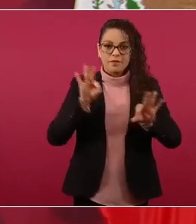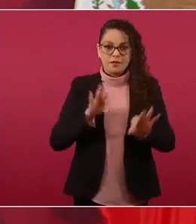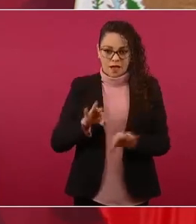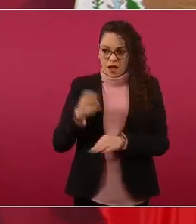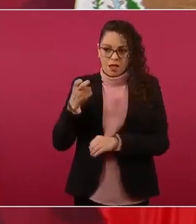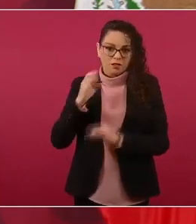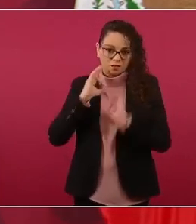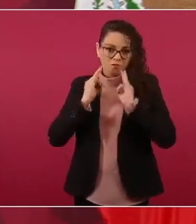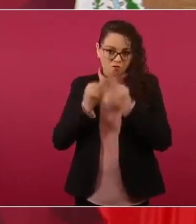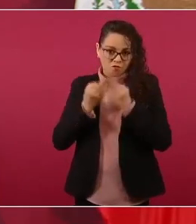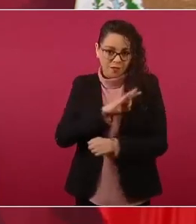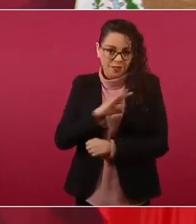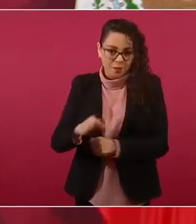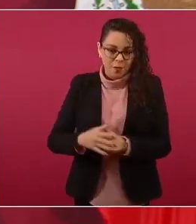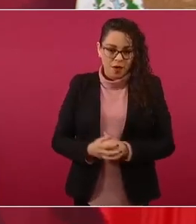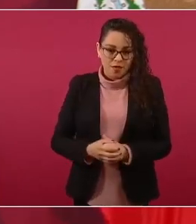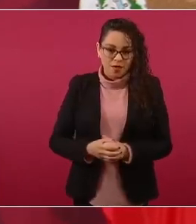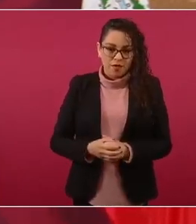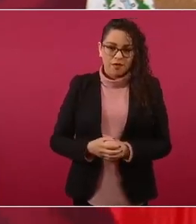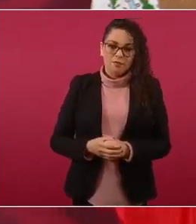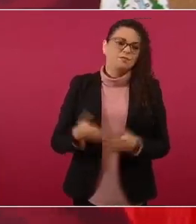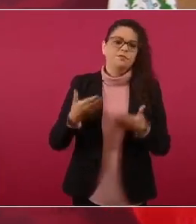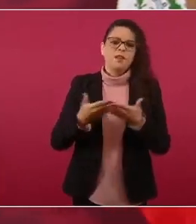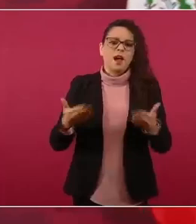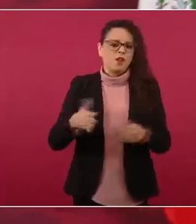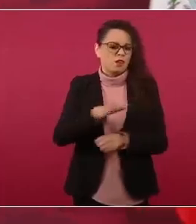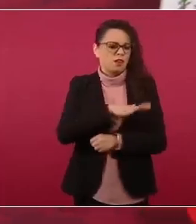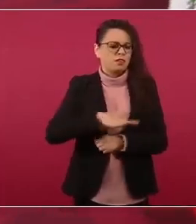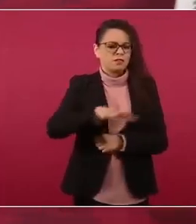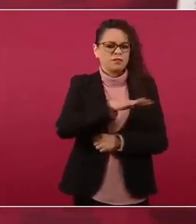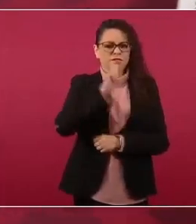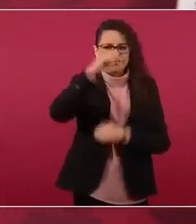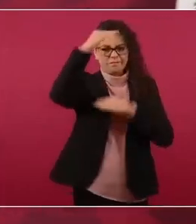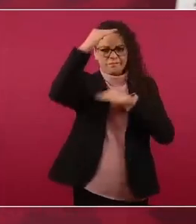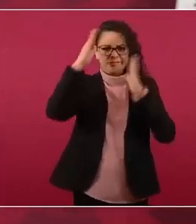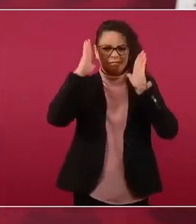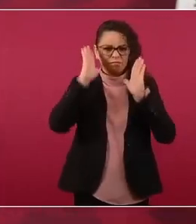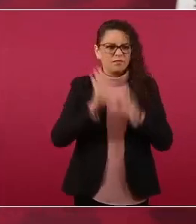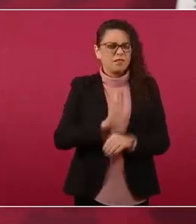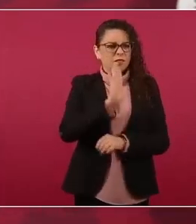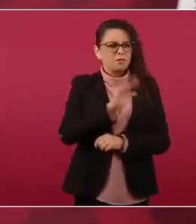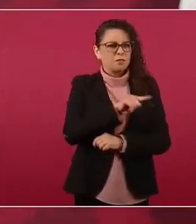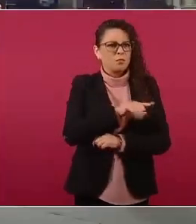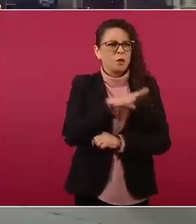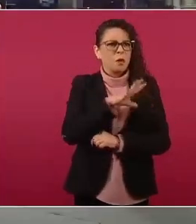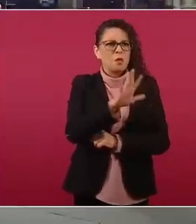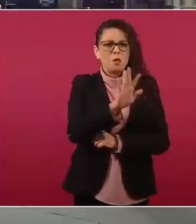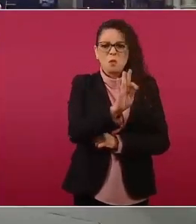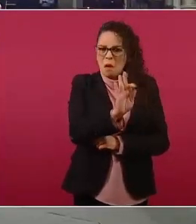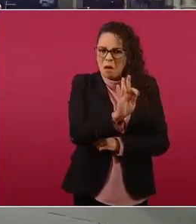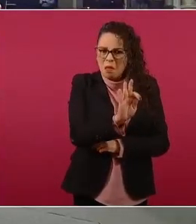Ahora, del bloque conservador dimos a conocer como 40, y estaba yo viendo de que